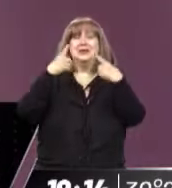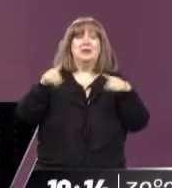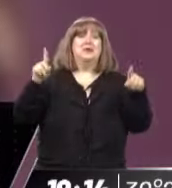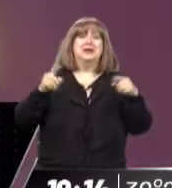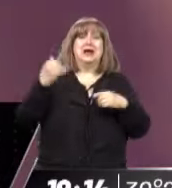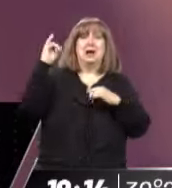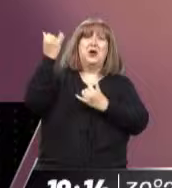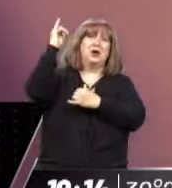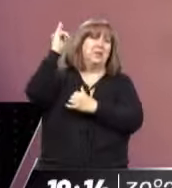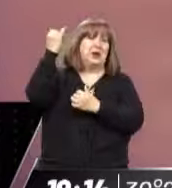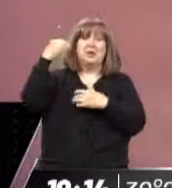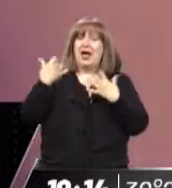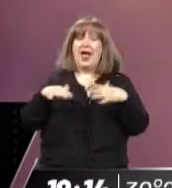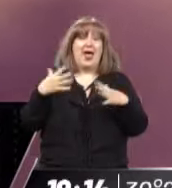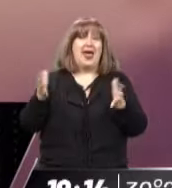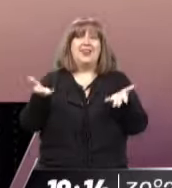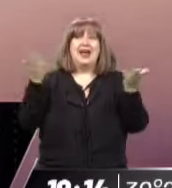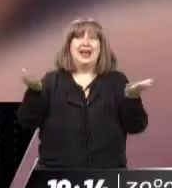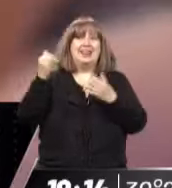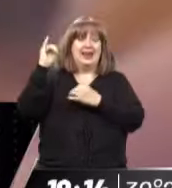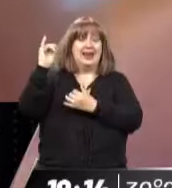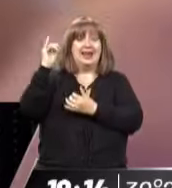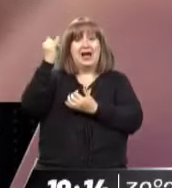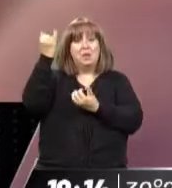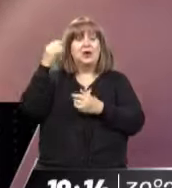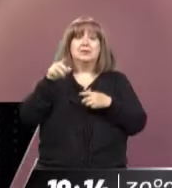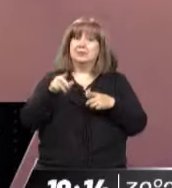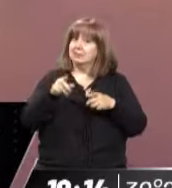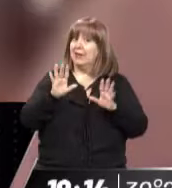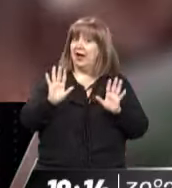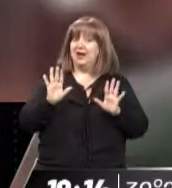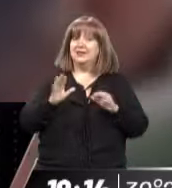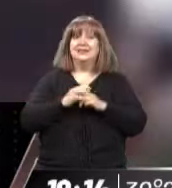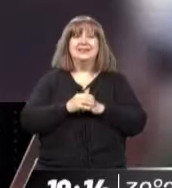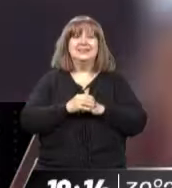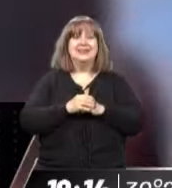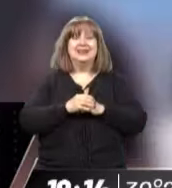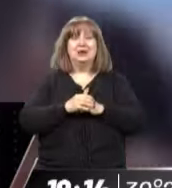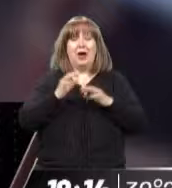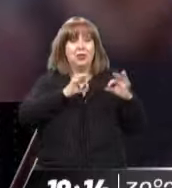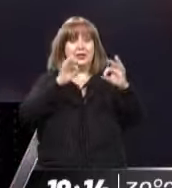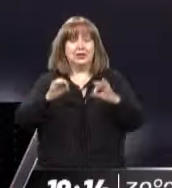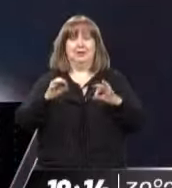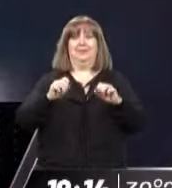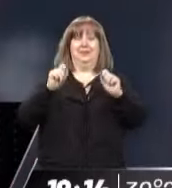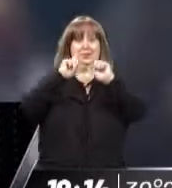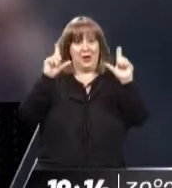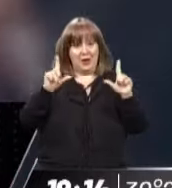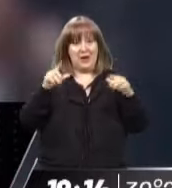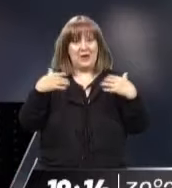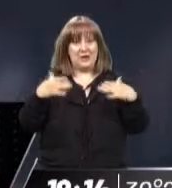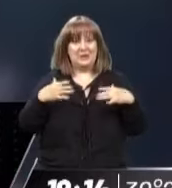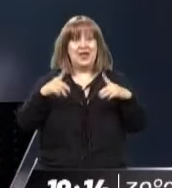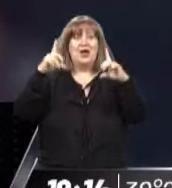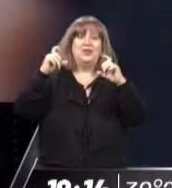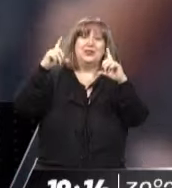accedió, ¿eh? Sí, mirá, buena persona, perfil bajo. Al cántico de Dale Campeón, fue otorgándole